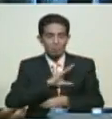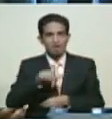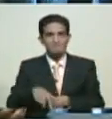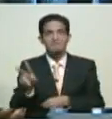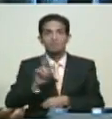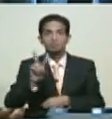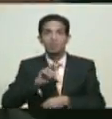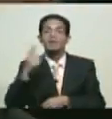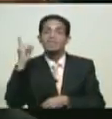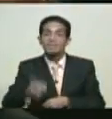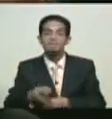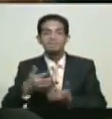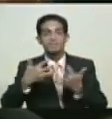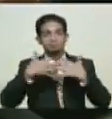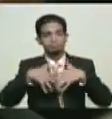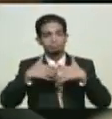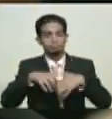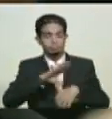nuestro